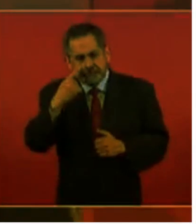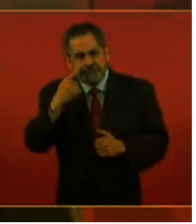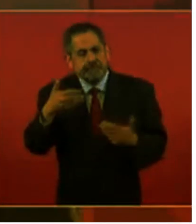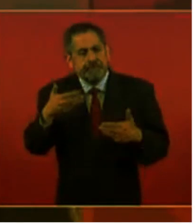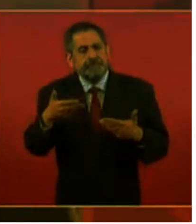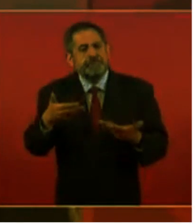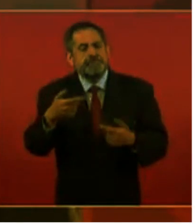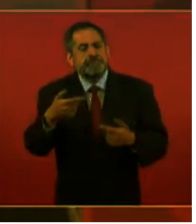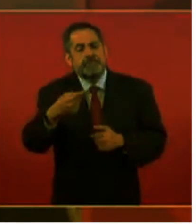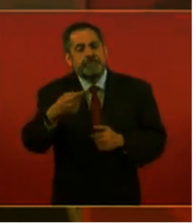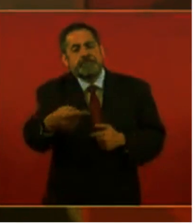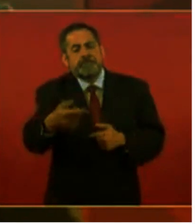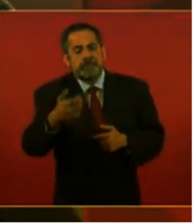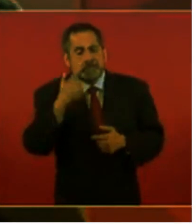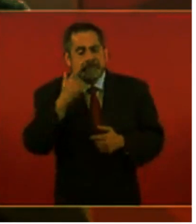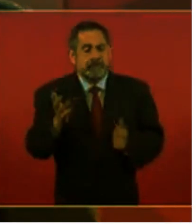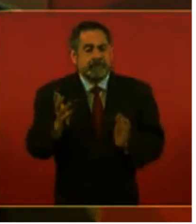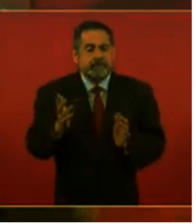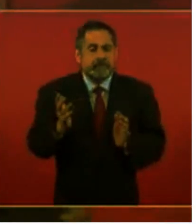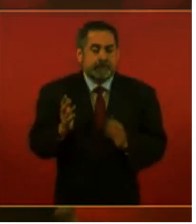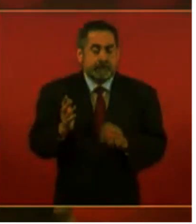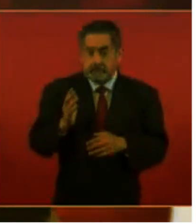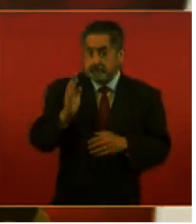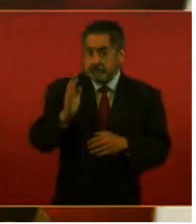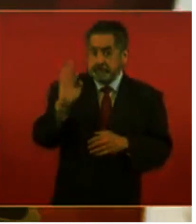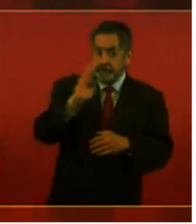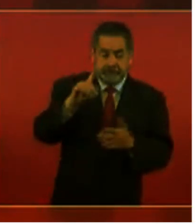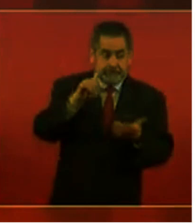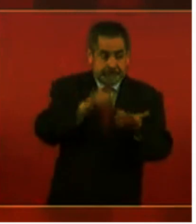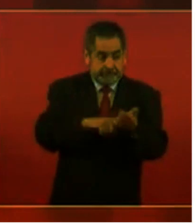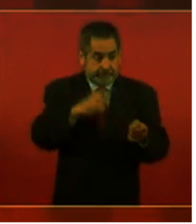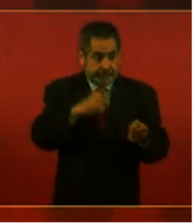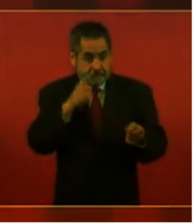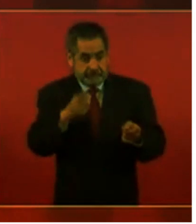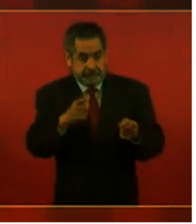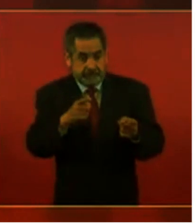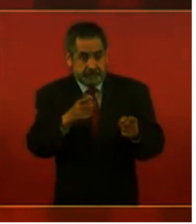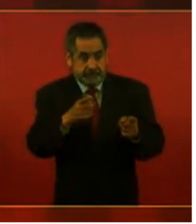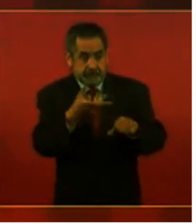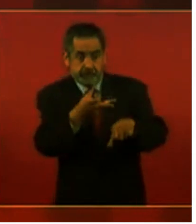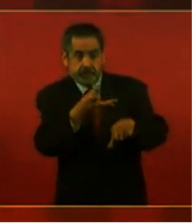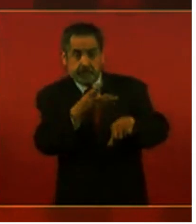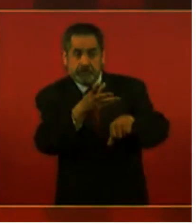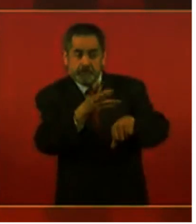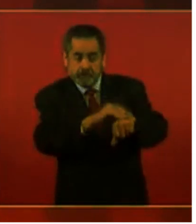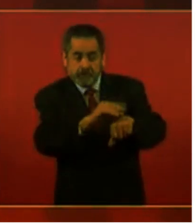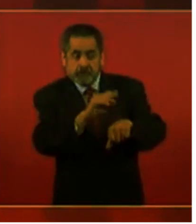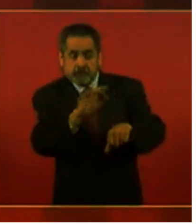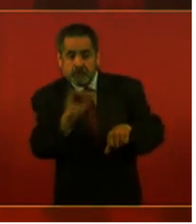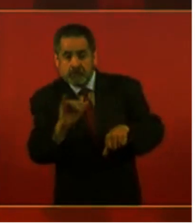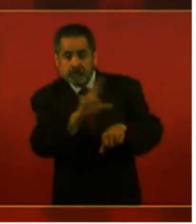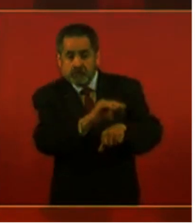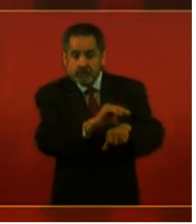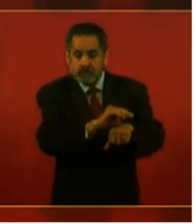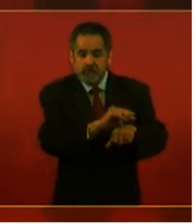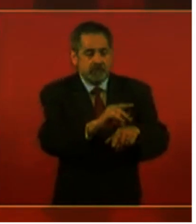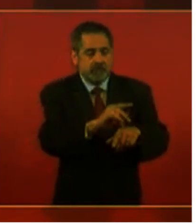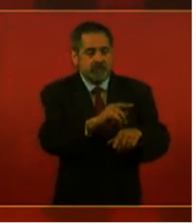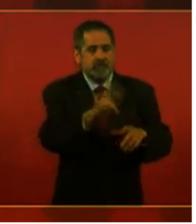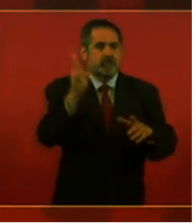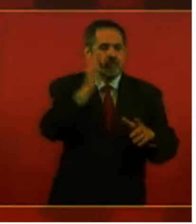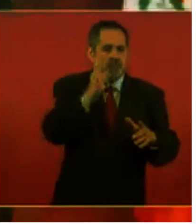que, si se autorizan o no, si se aceptan o no estas